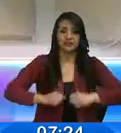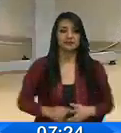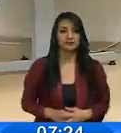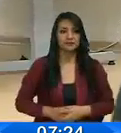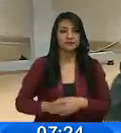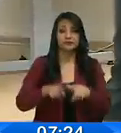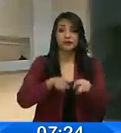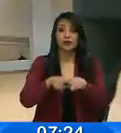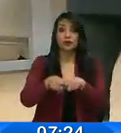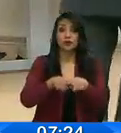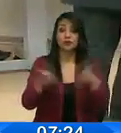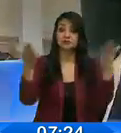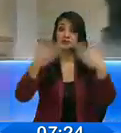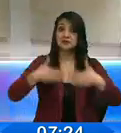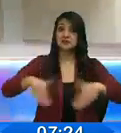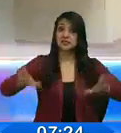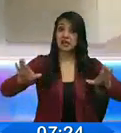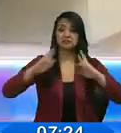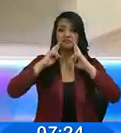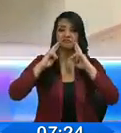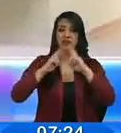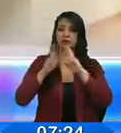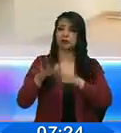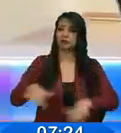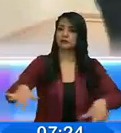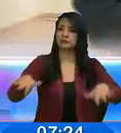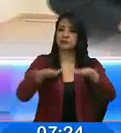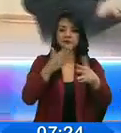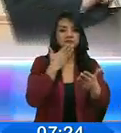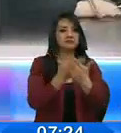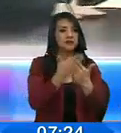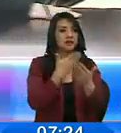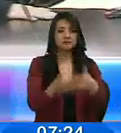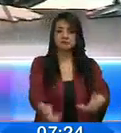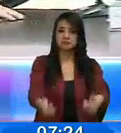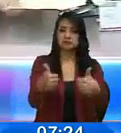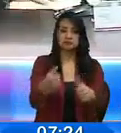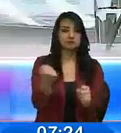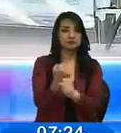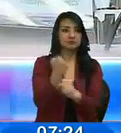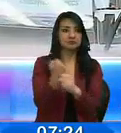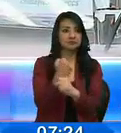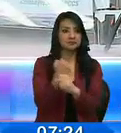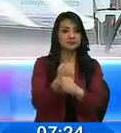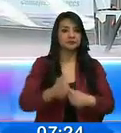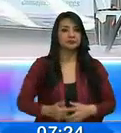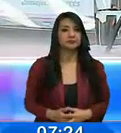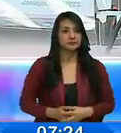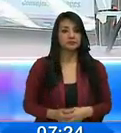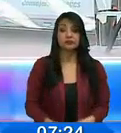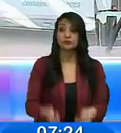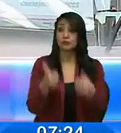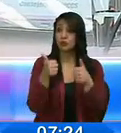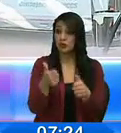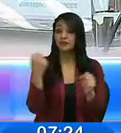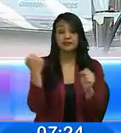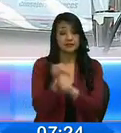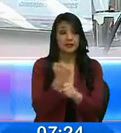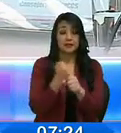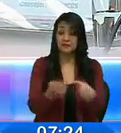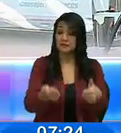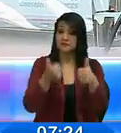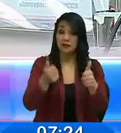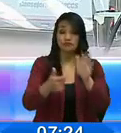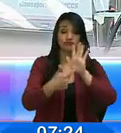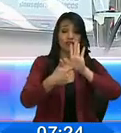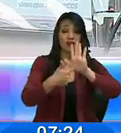Concurso que llega a puerto en medio del reconocimiento y agradecimiento por la labor desarrollada. Yo creo que han hecho un trabajo patriótico,